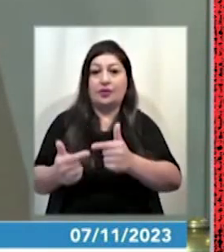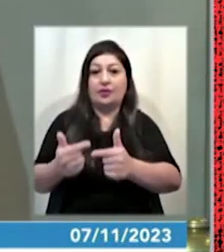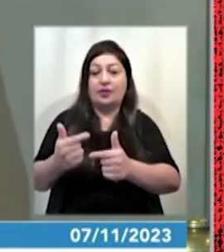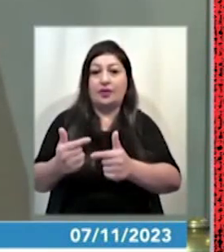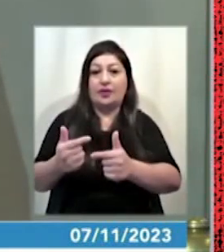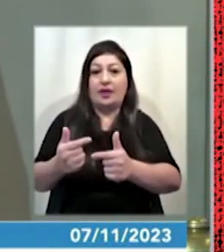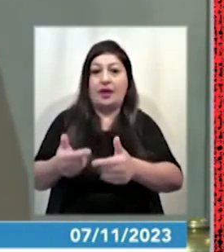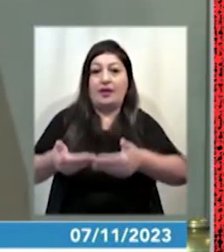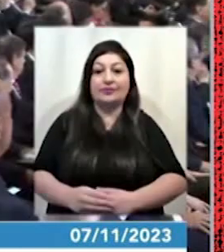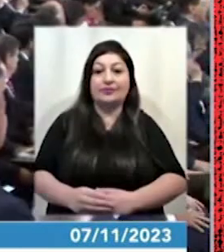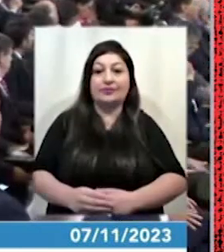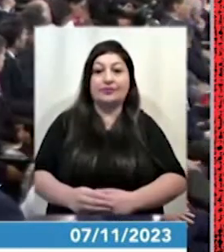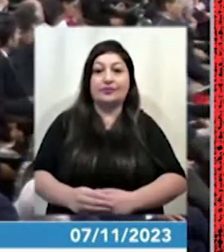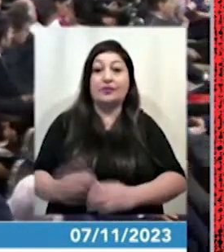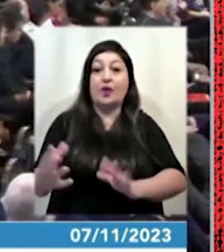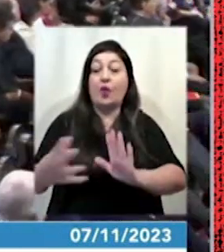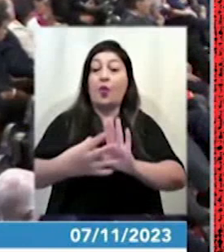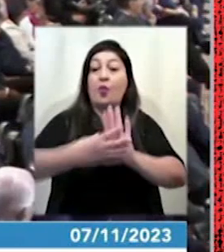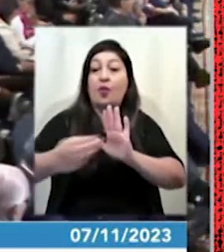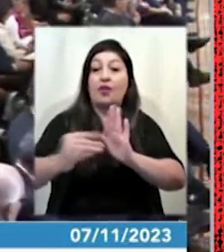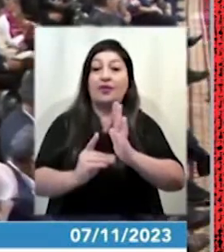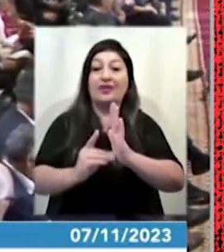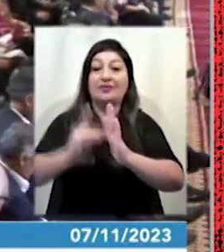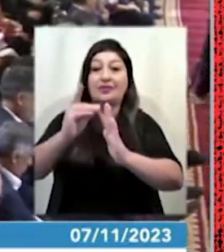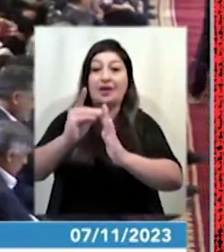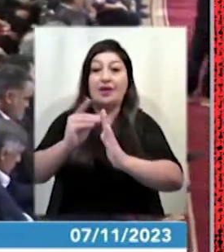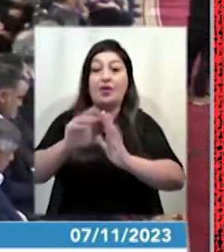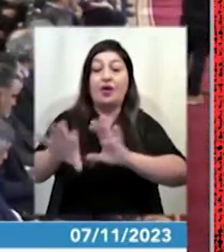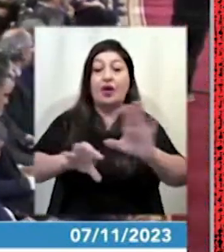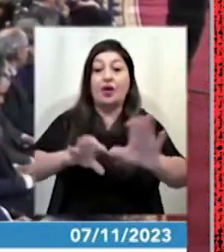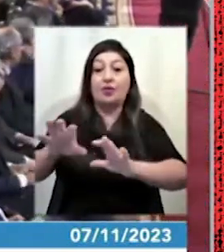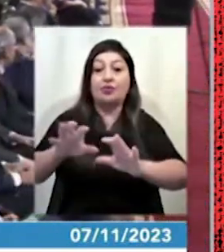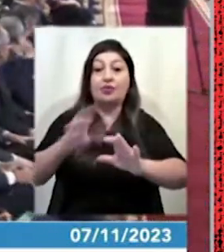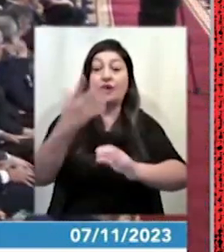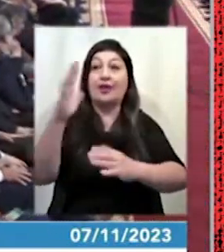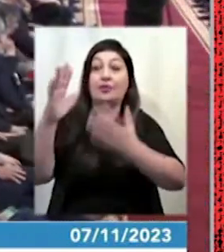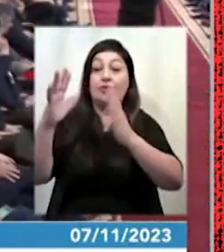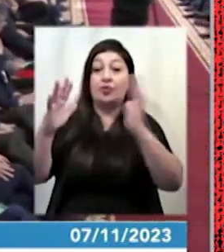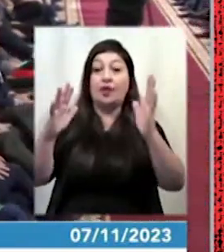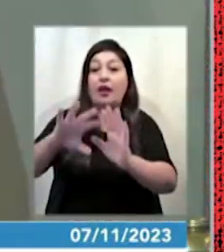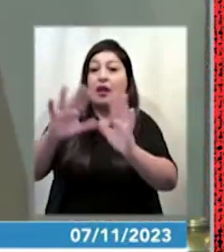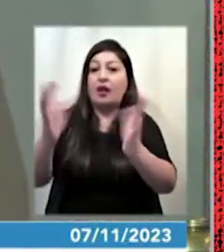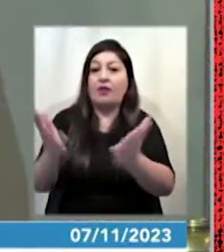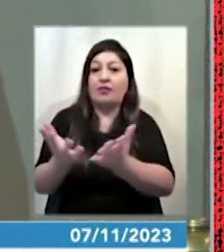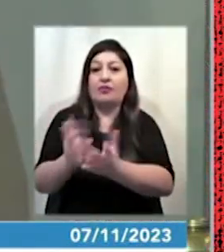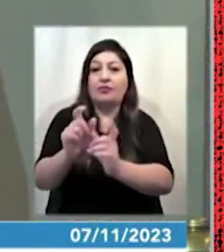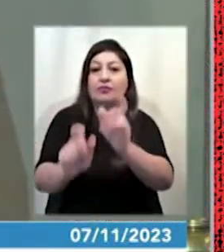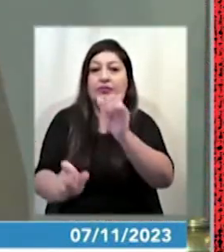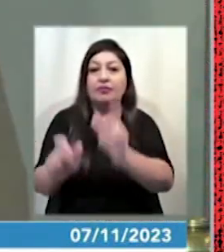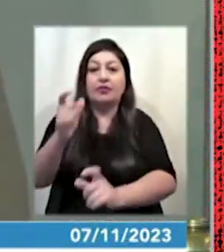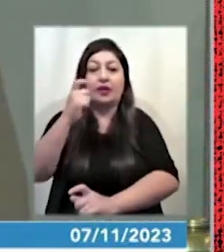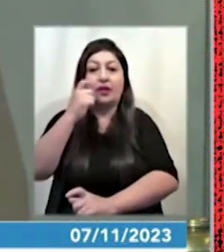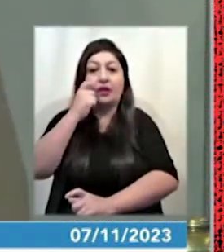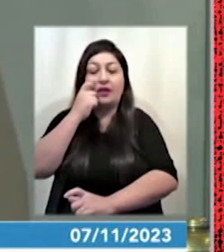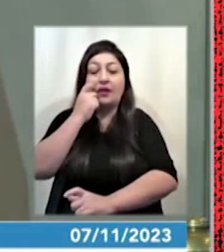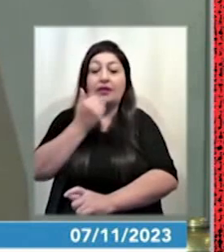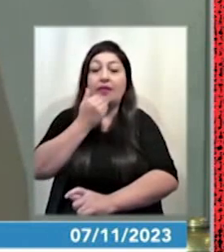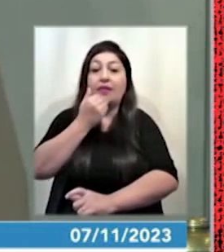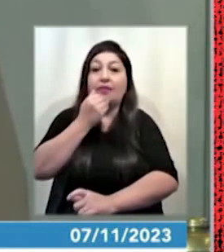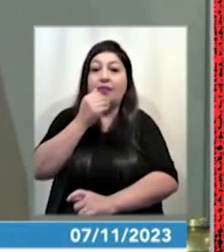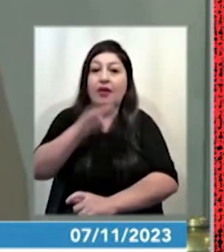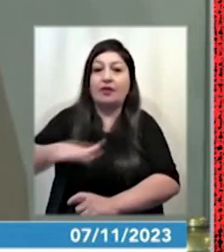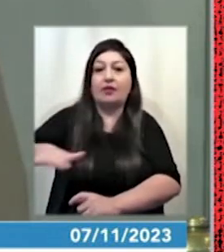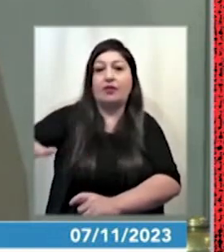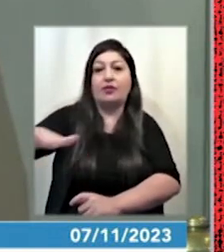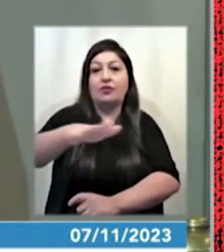Claro, entonces hablando un poquito de que ahora hay que ponerse de acuerdo y que hay que avanzar en los temas que realmente importan, en fin, el típico